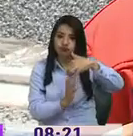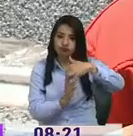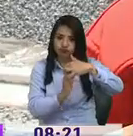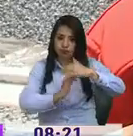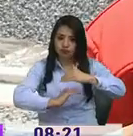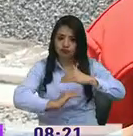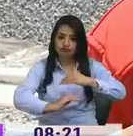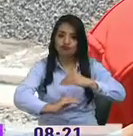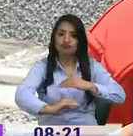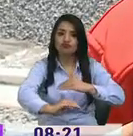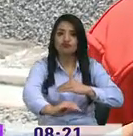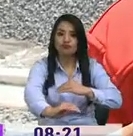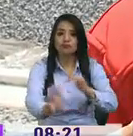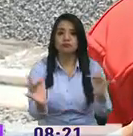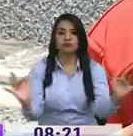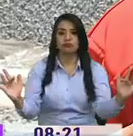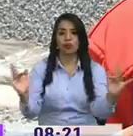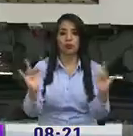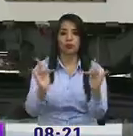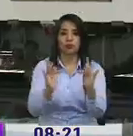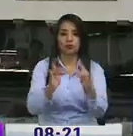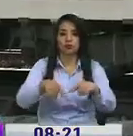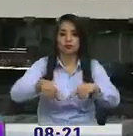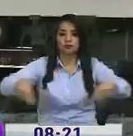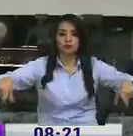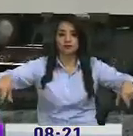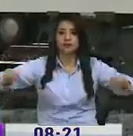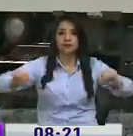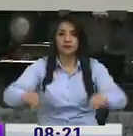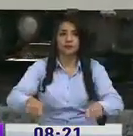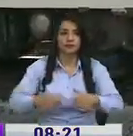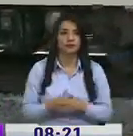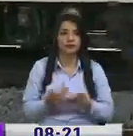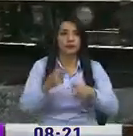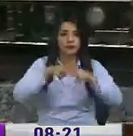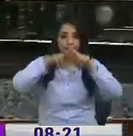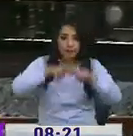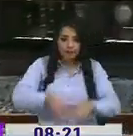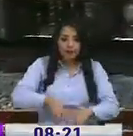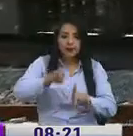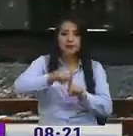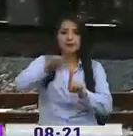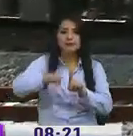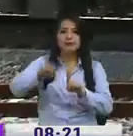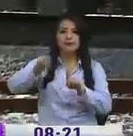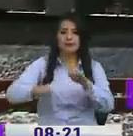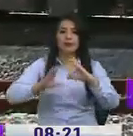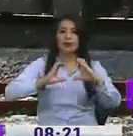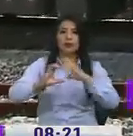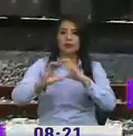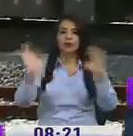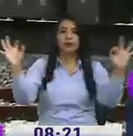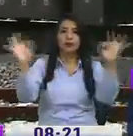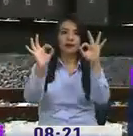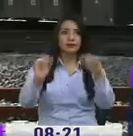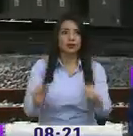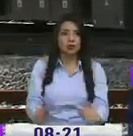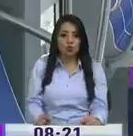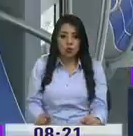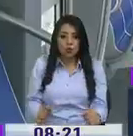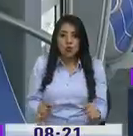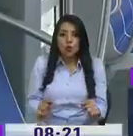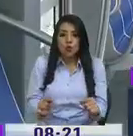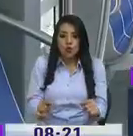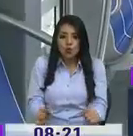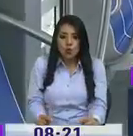pasillo de interconexión que existe entre ellos. En esta etapa además se revisarán los sistemas de comunicación eléctricos y neumáticos para posterior